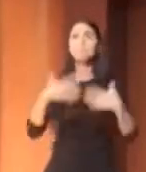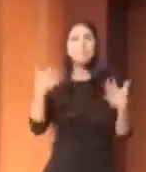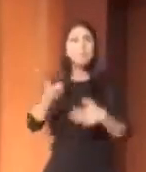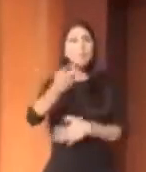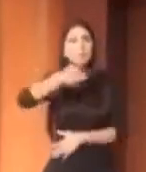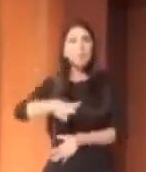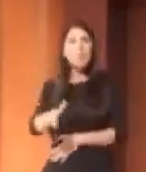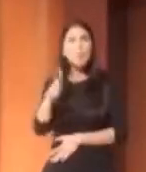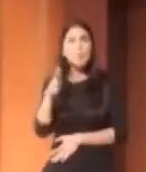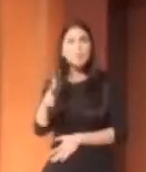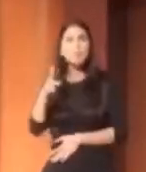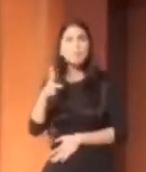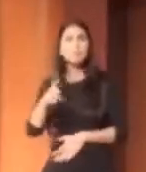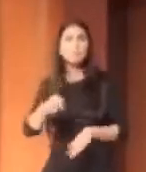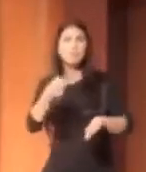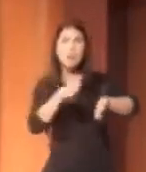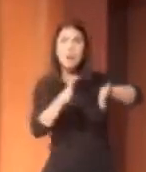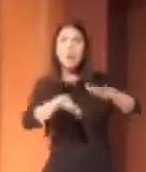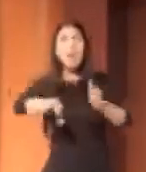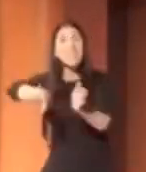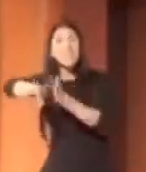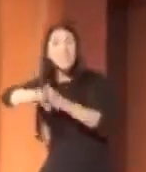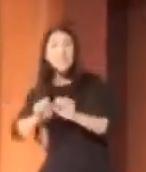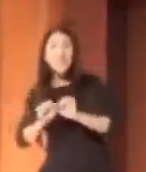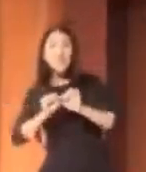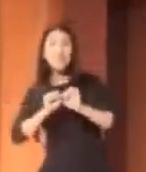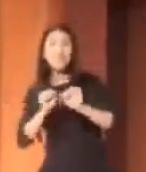derechos. A estas derechas se les para con más derechos, se les para avanzando.